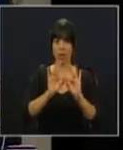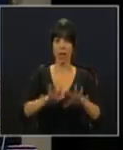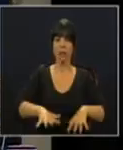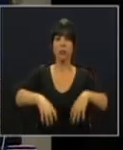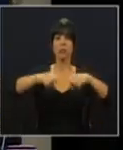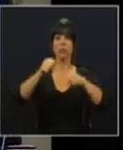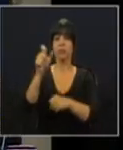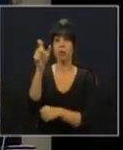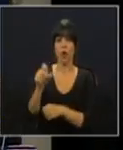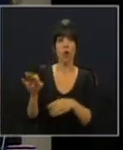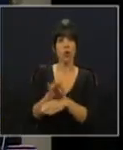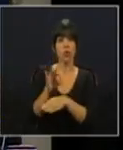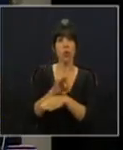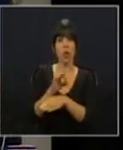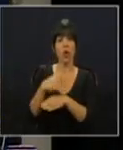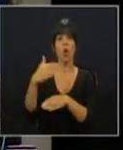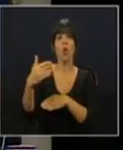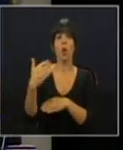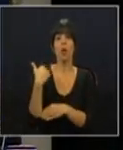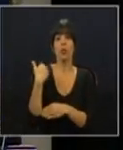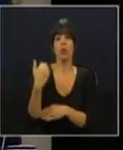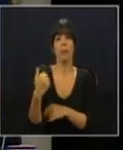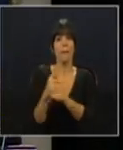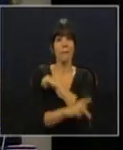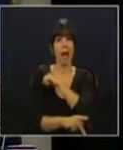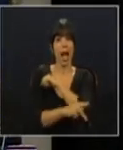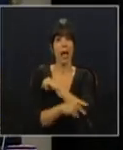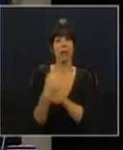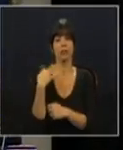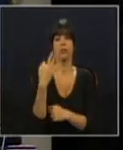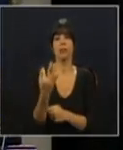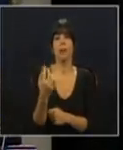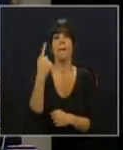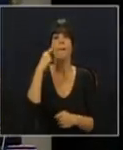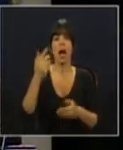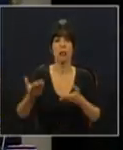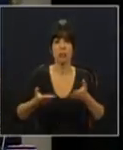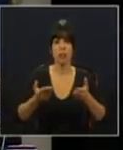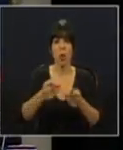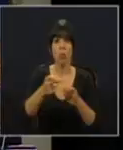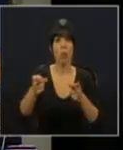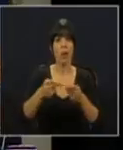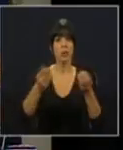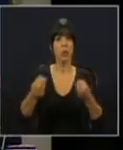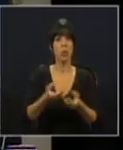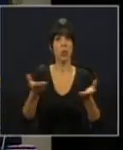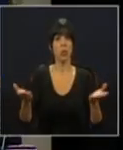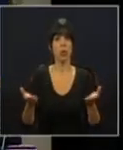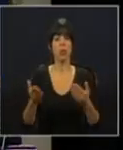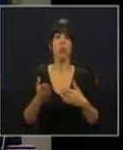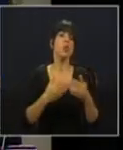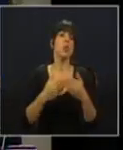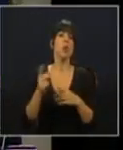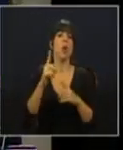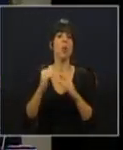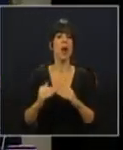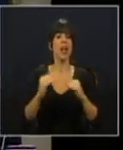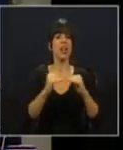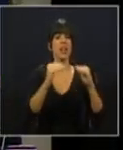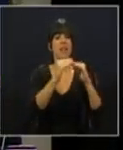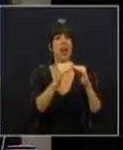un funcionario cuando es convocado por la patria a servirle en un cargo público, independientemente de su rango y